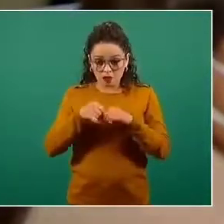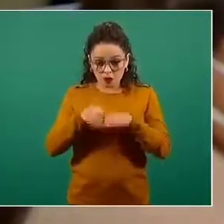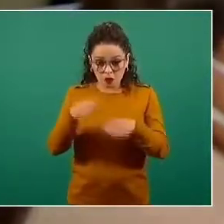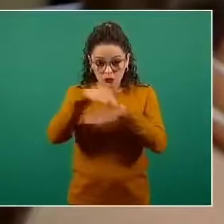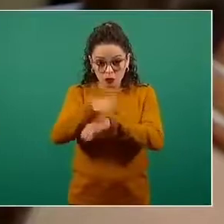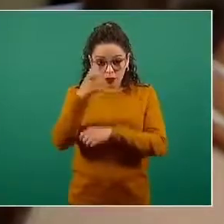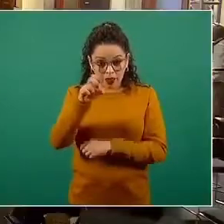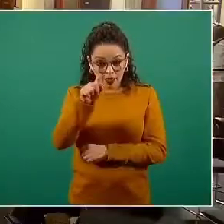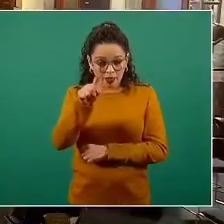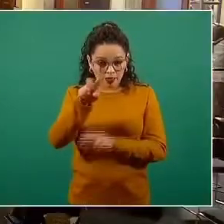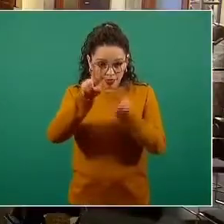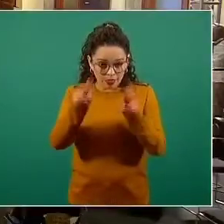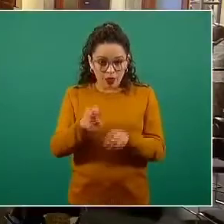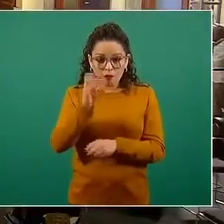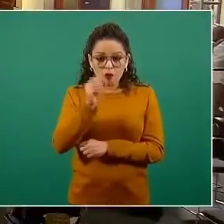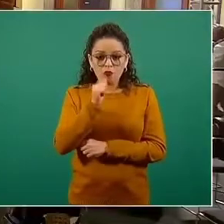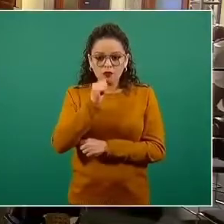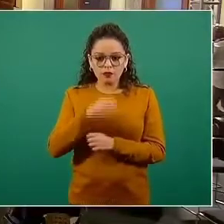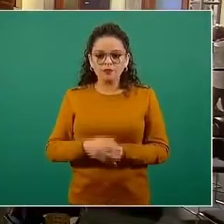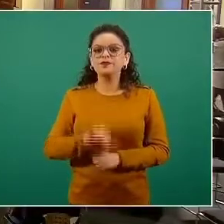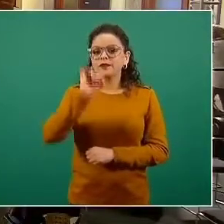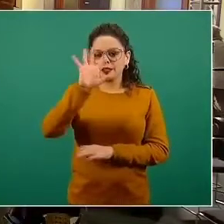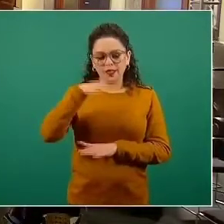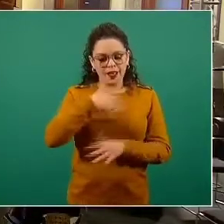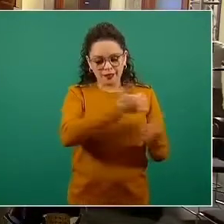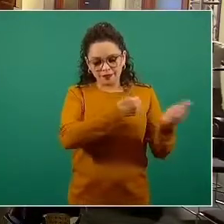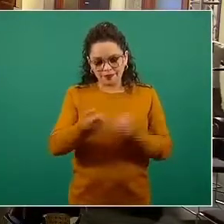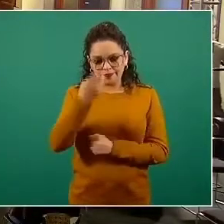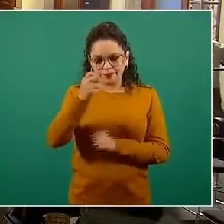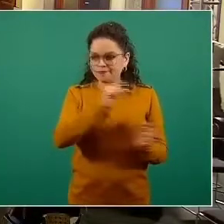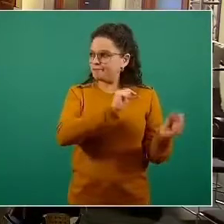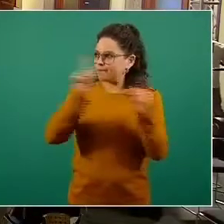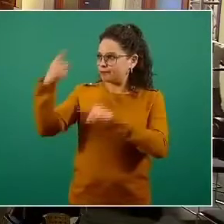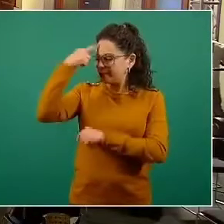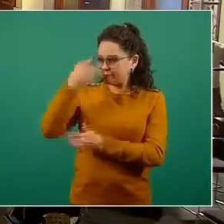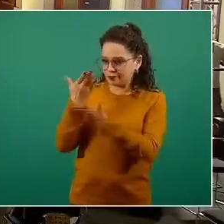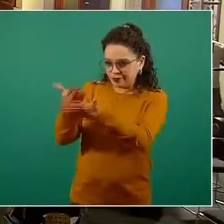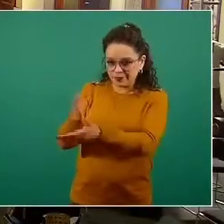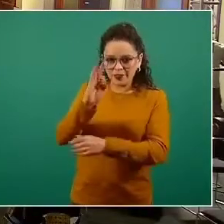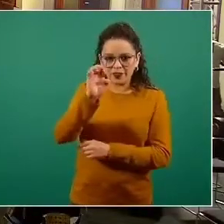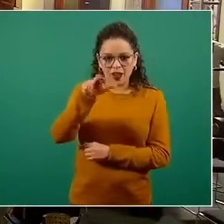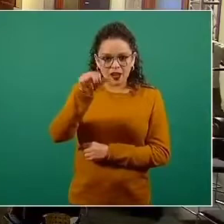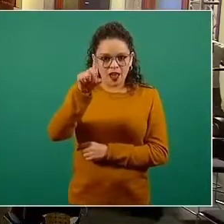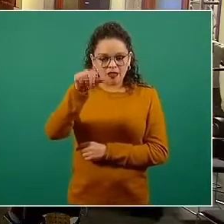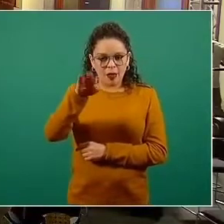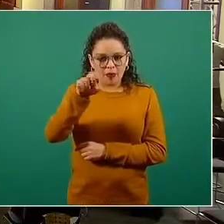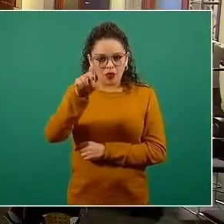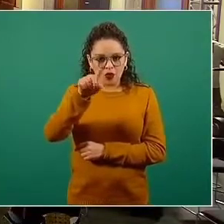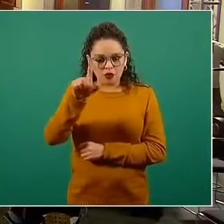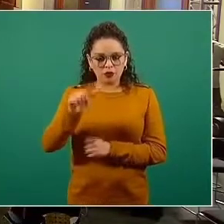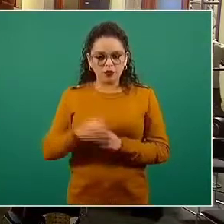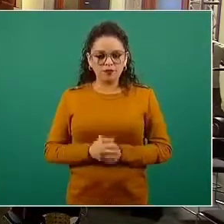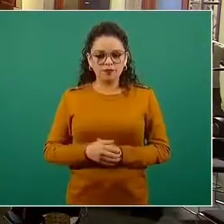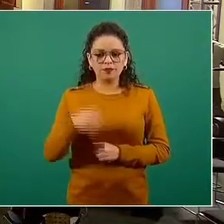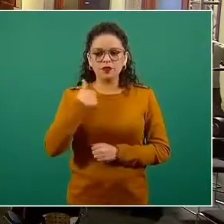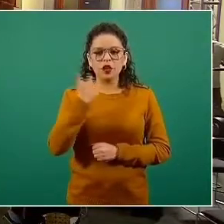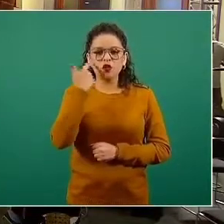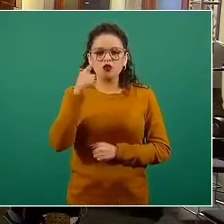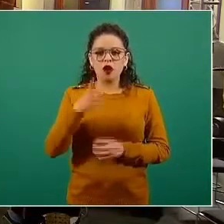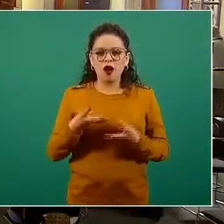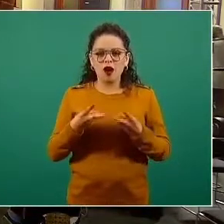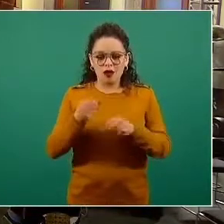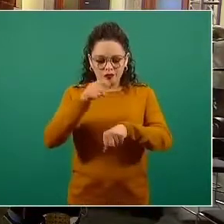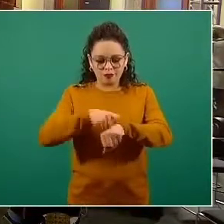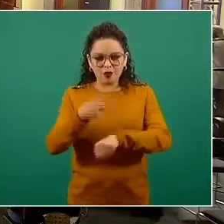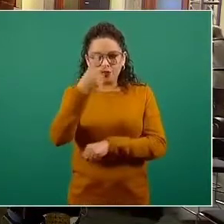puede decir al respecto. Trajimos esa actualización para Fernanda Mendoza. como no quiero agotarme los últimos minutos y quiero dar espacio a